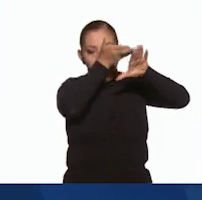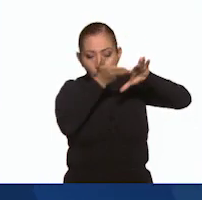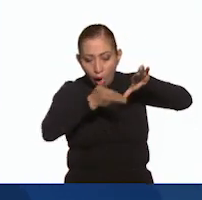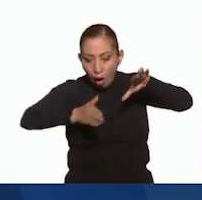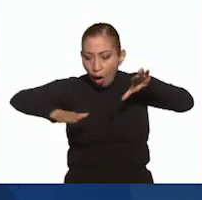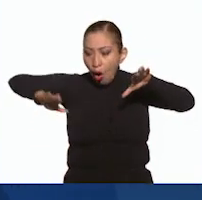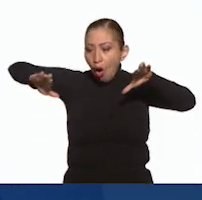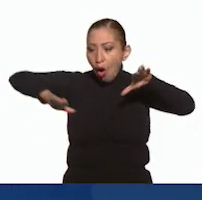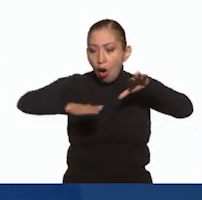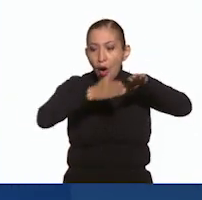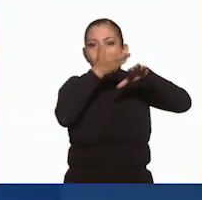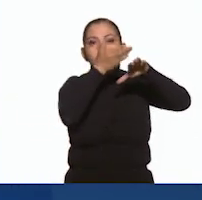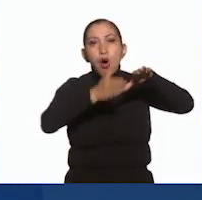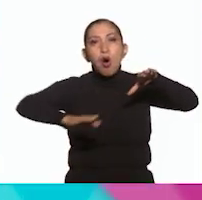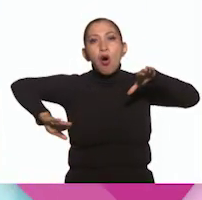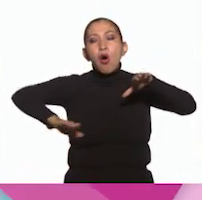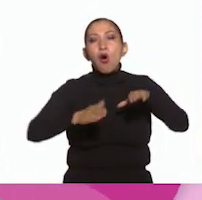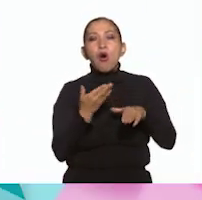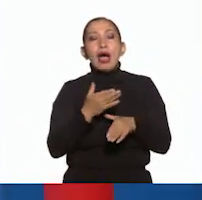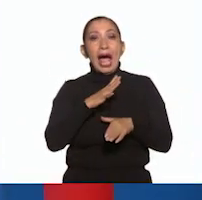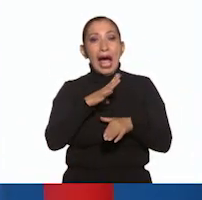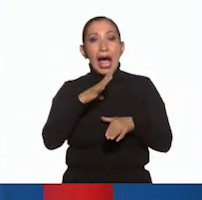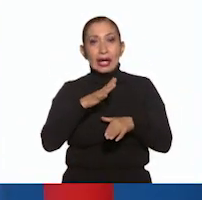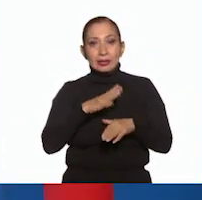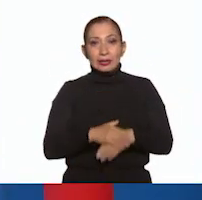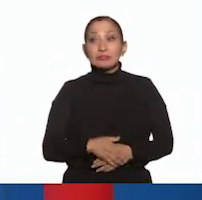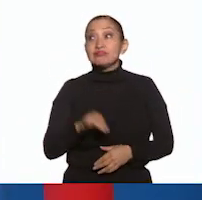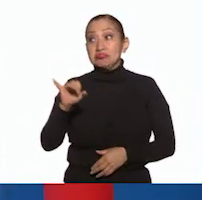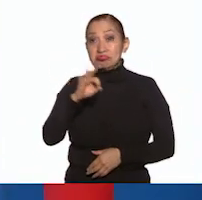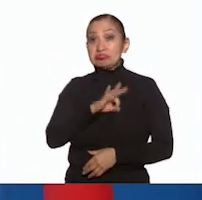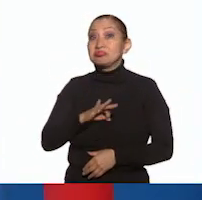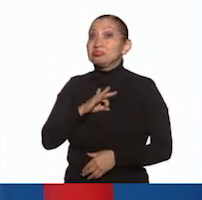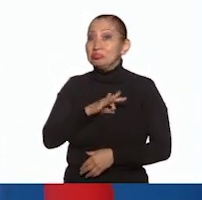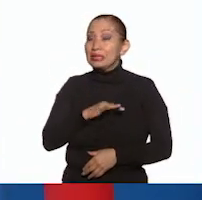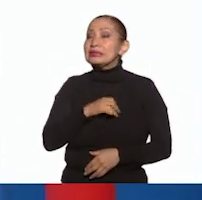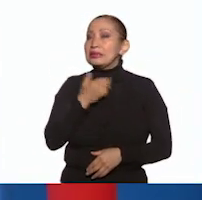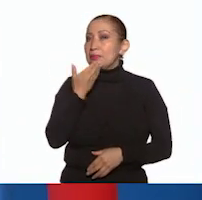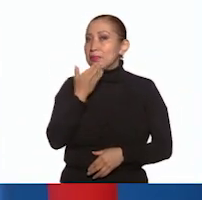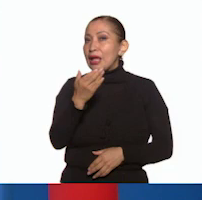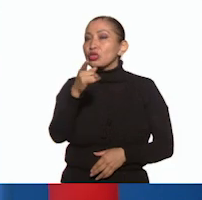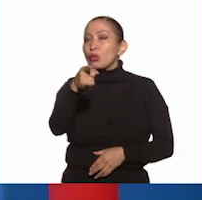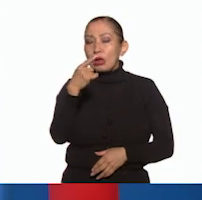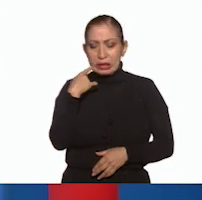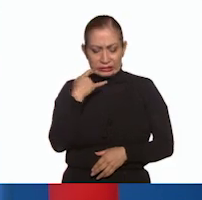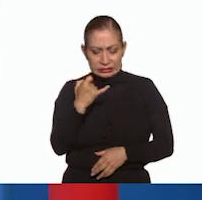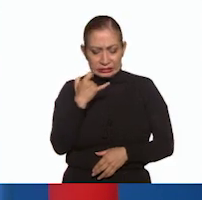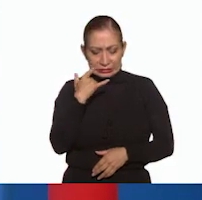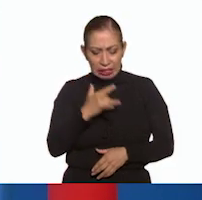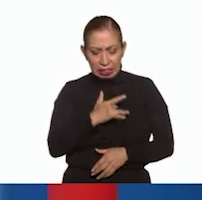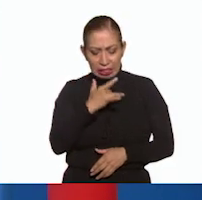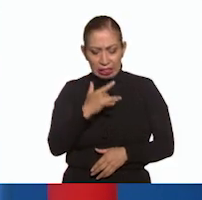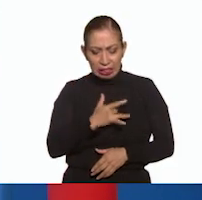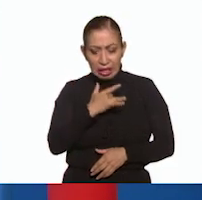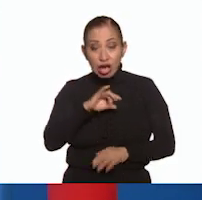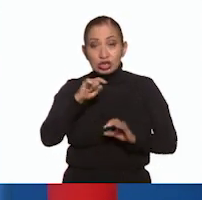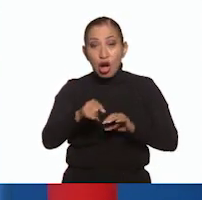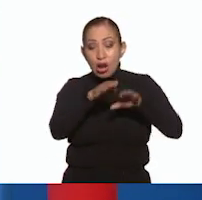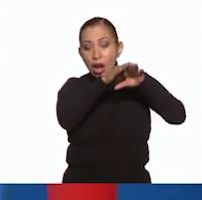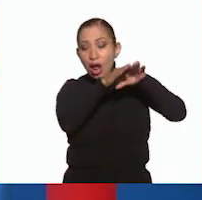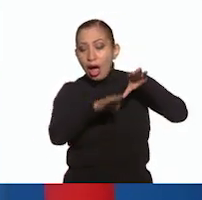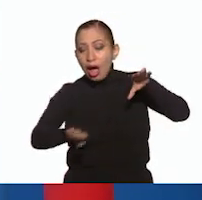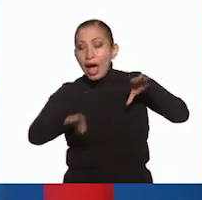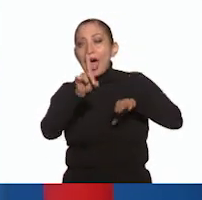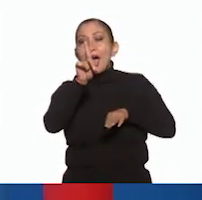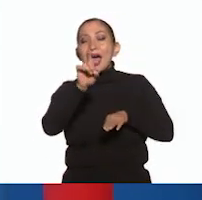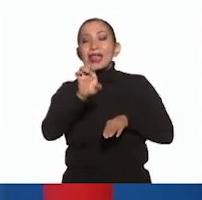forman en el relieve. Muy bien, te felicito, porque hiciste un esfuerzo para deducir qué son las depresiones.